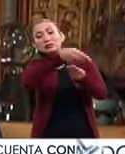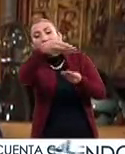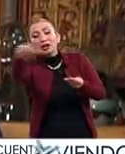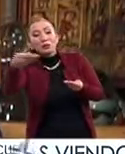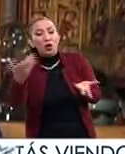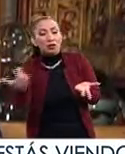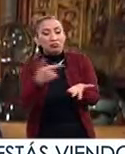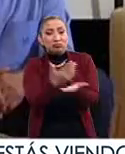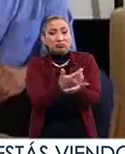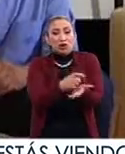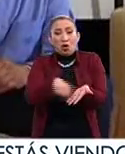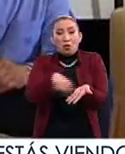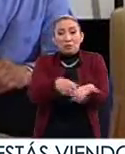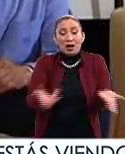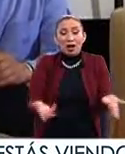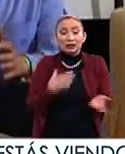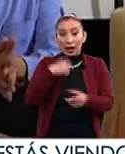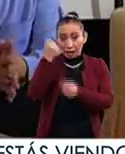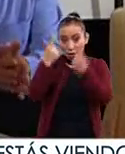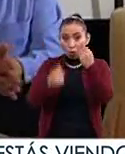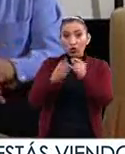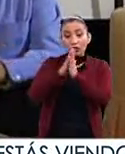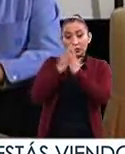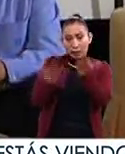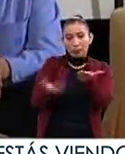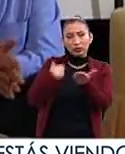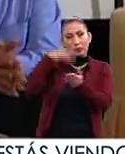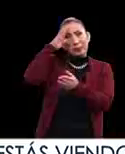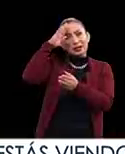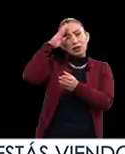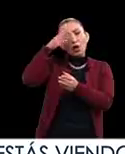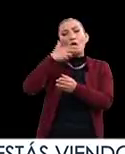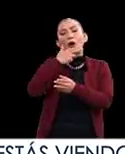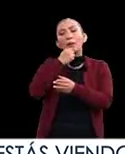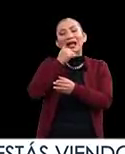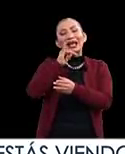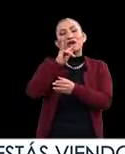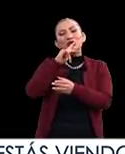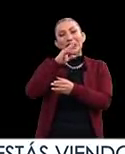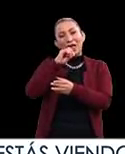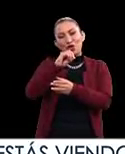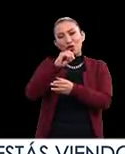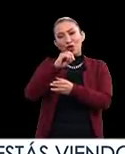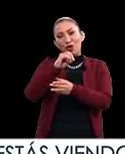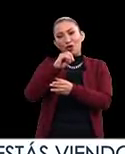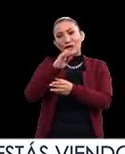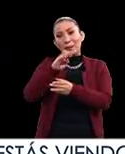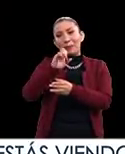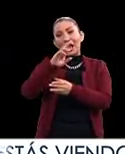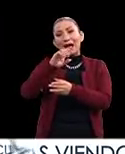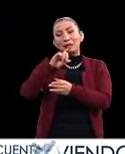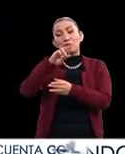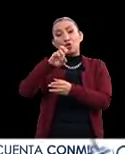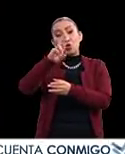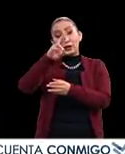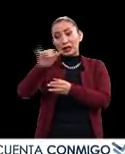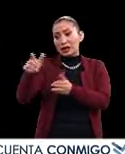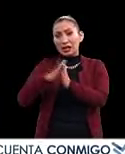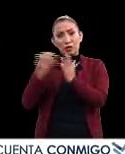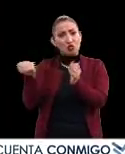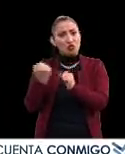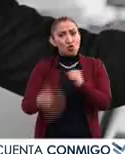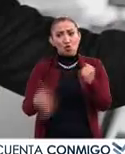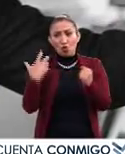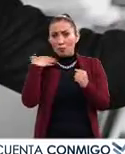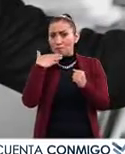poder adquisitivo. No, y hay textos que se buscan. Yo estaba pensando en El hombre ilustrado de Bradbury, Sí. que es un librazo, unos relatos estupendos. Los pocos